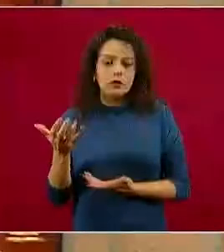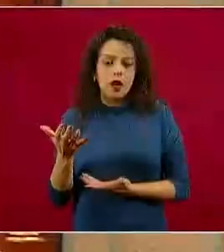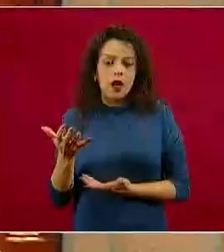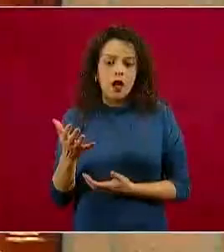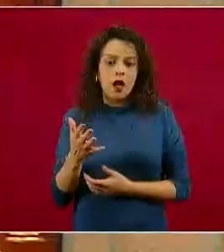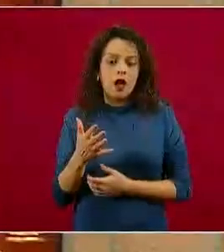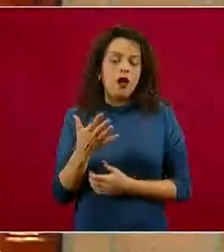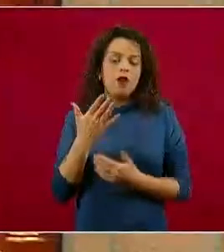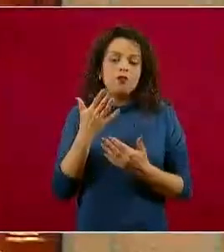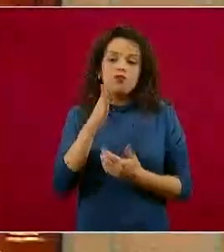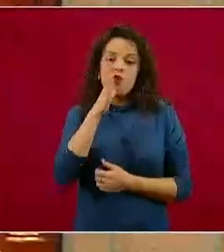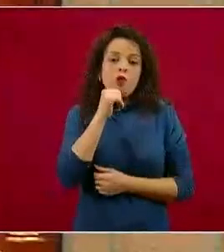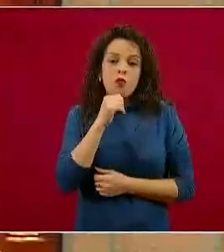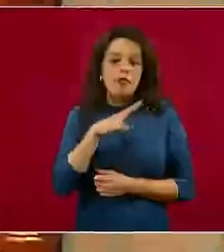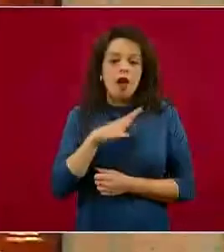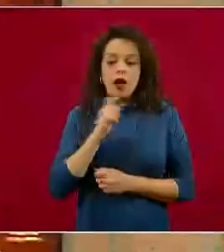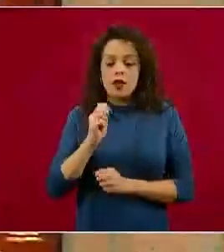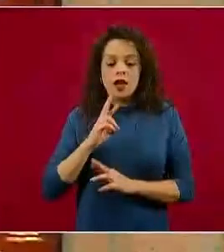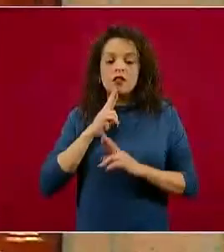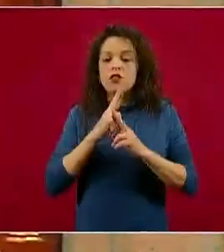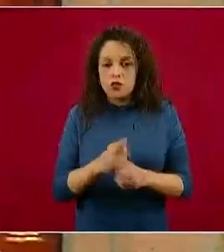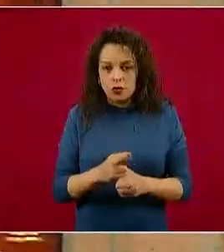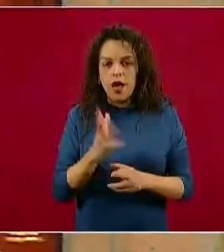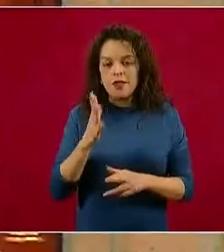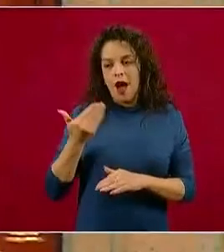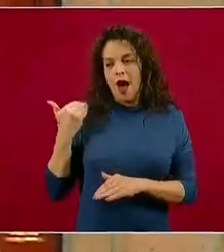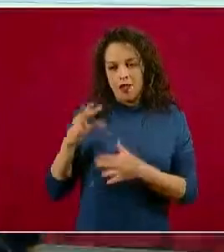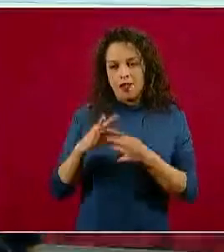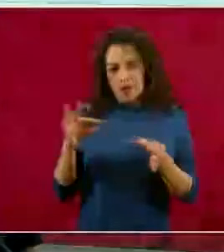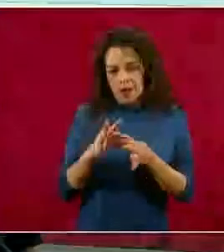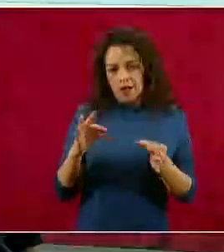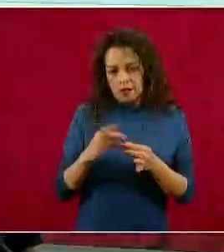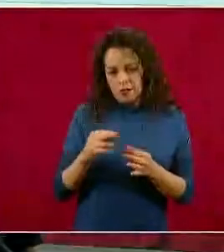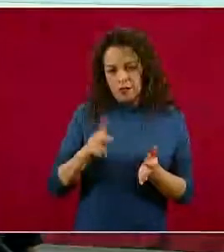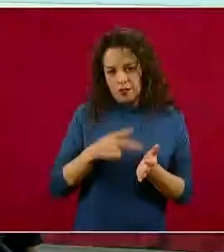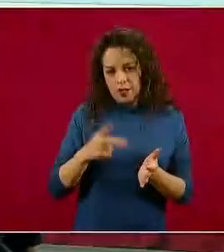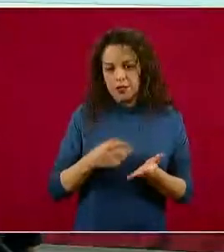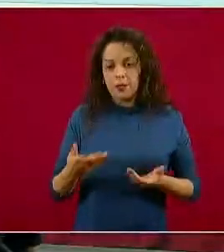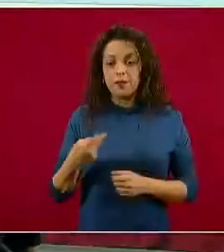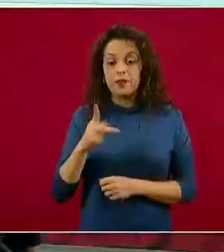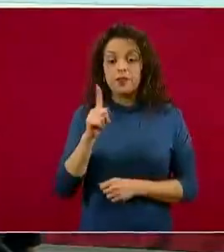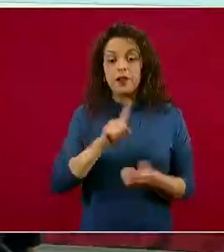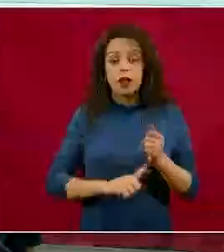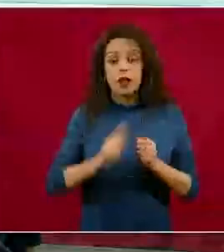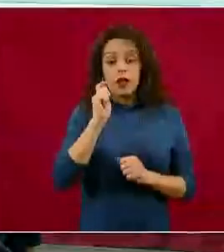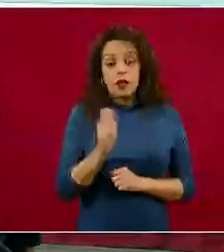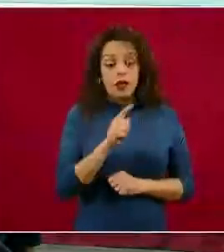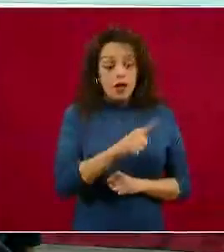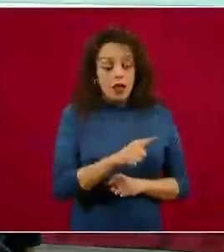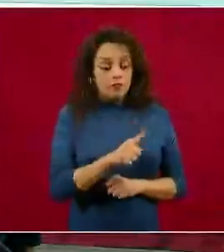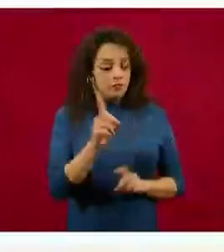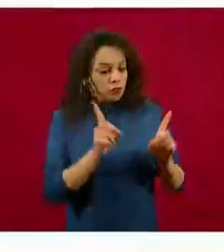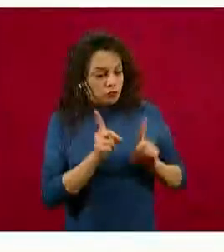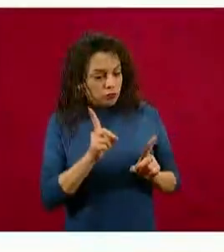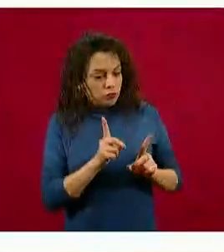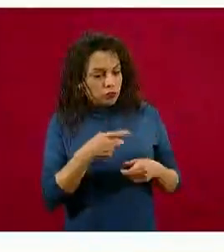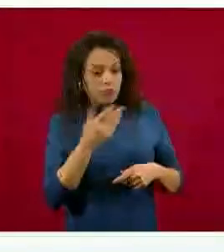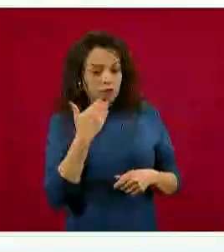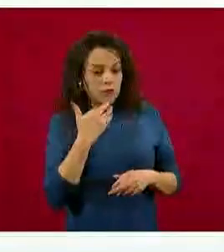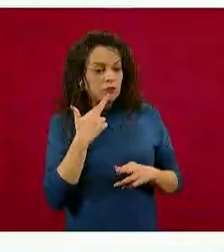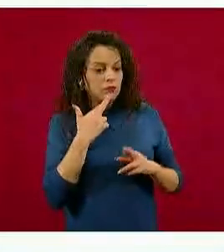un resultado. Estos dos grupos, tanto las sospechosas sin muestra como las sospechosas sin posibilidad de resultado, pasan